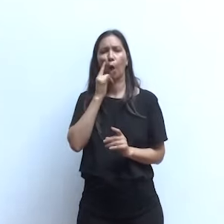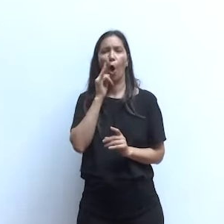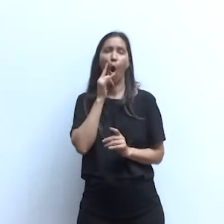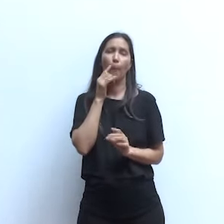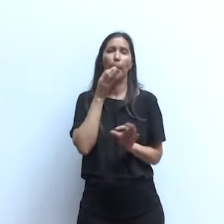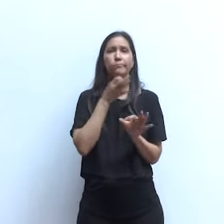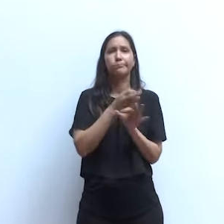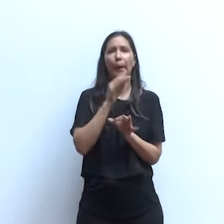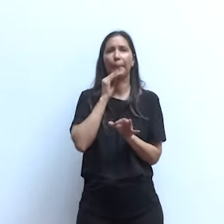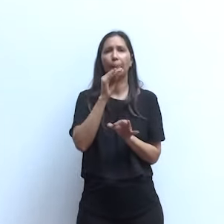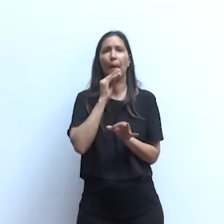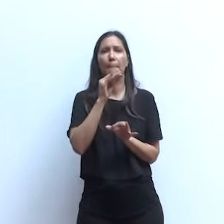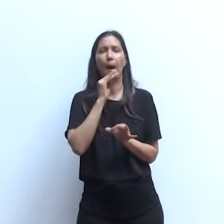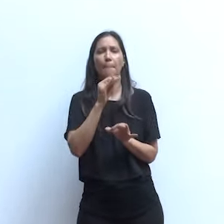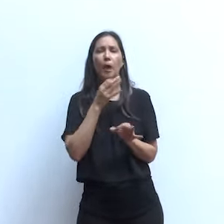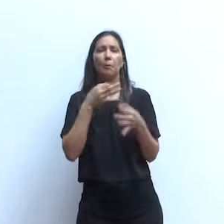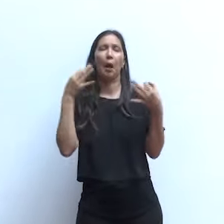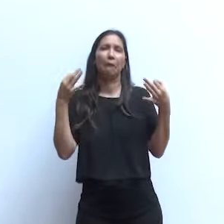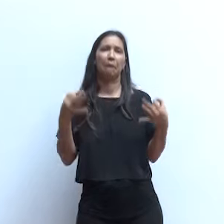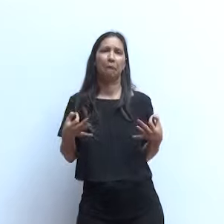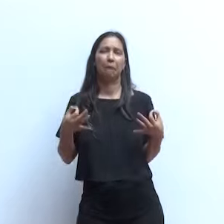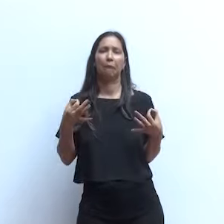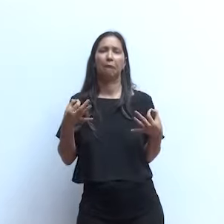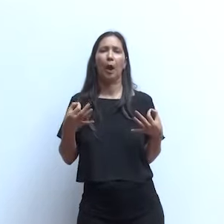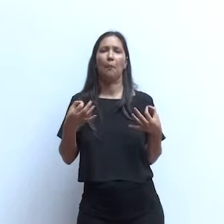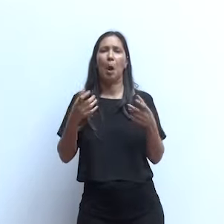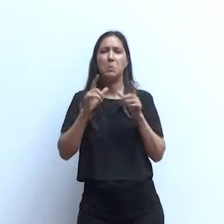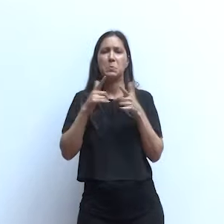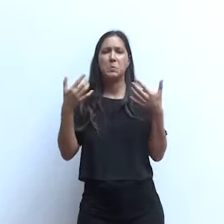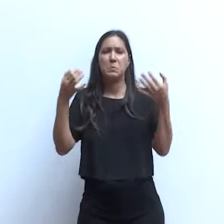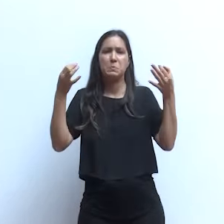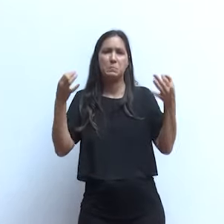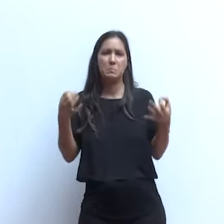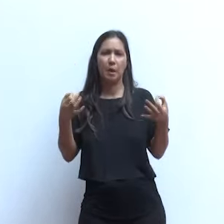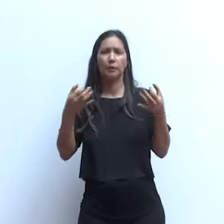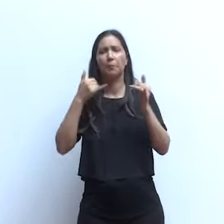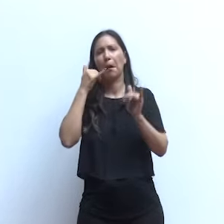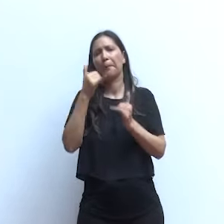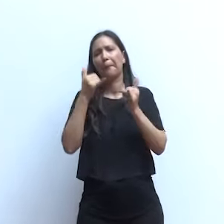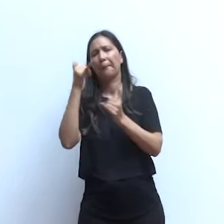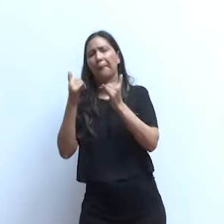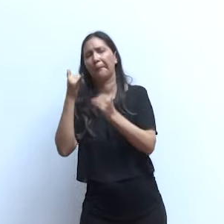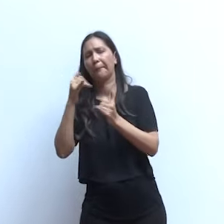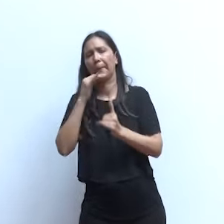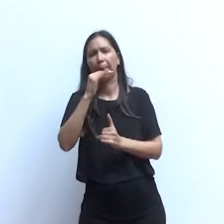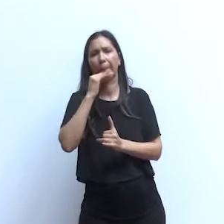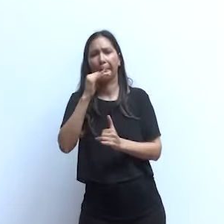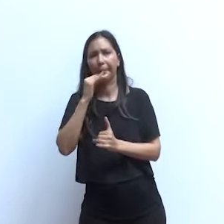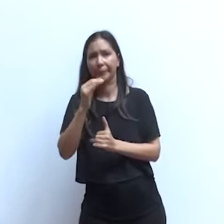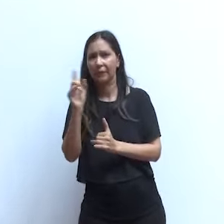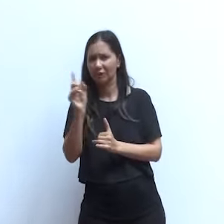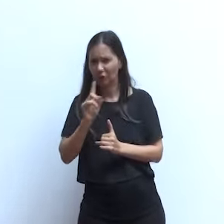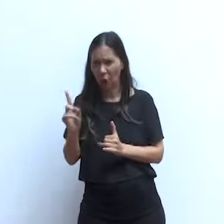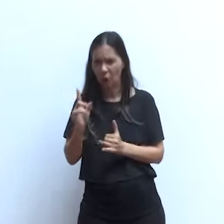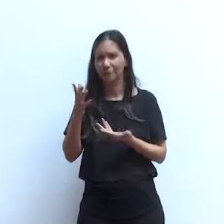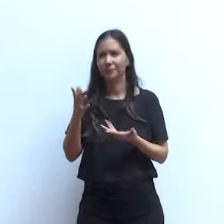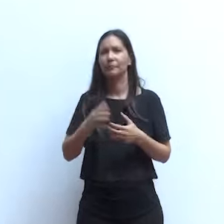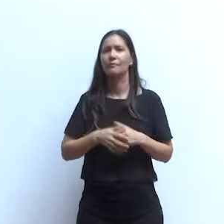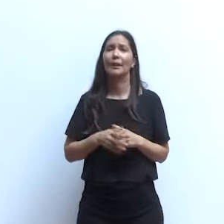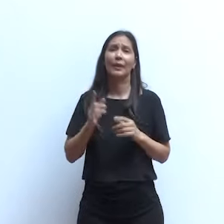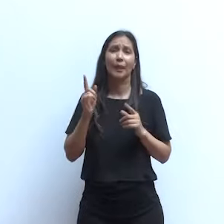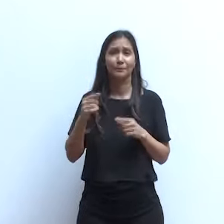cifrado sino también con la con esta vocación de salir a convidar lo que uno viene pensando más o menos en voz baja dentro de de la universidad sino